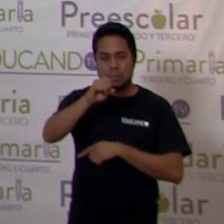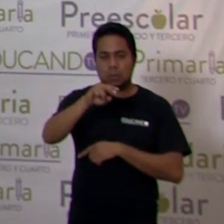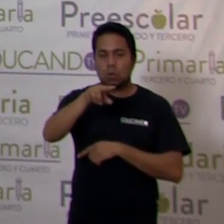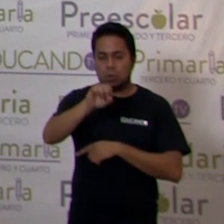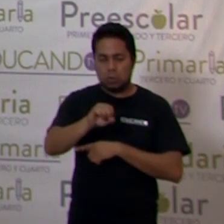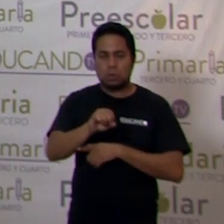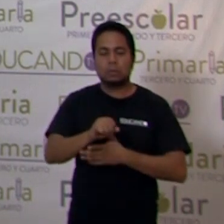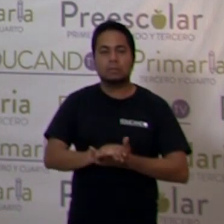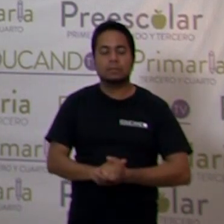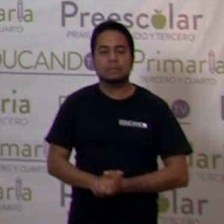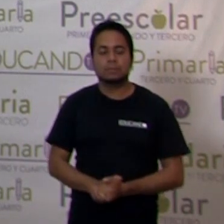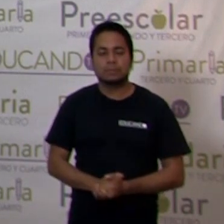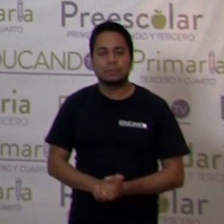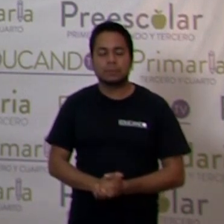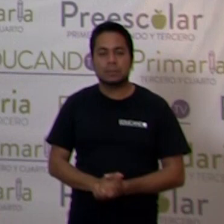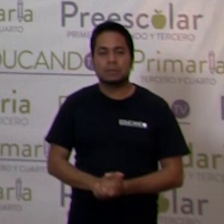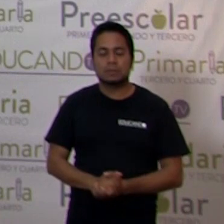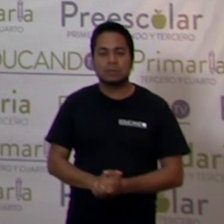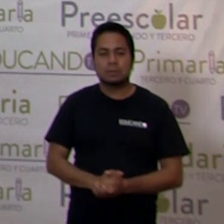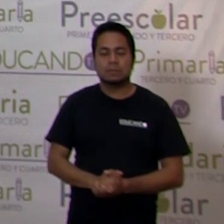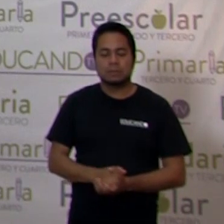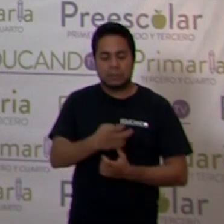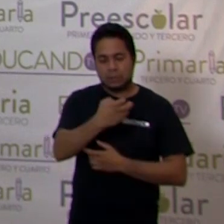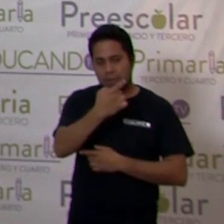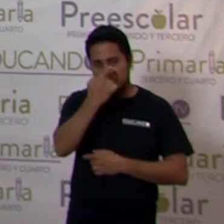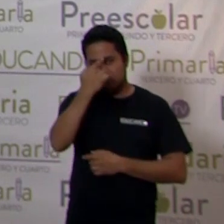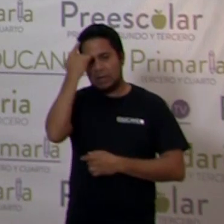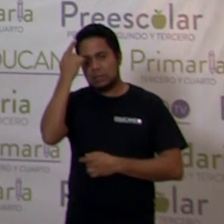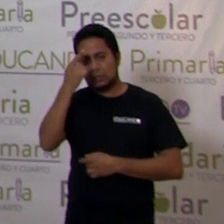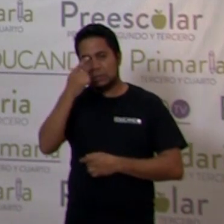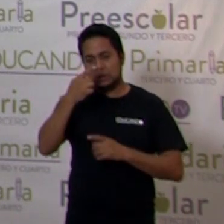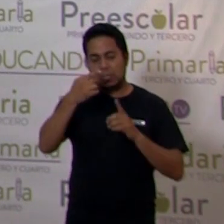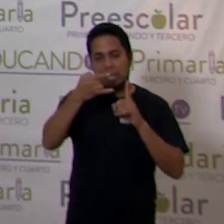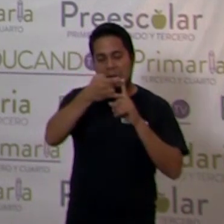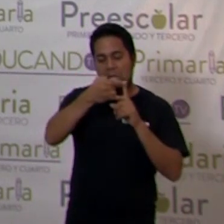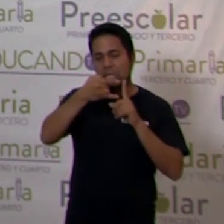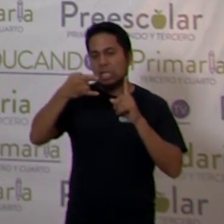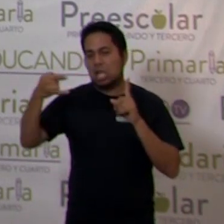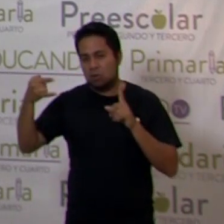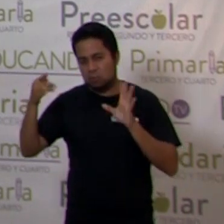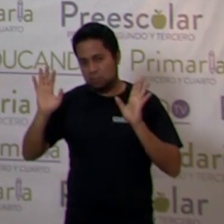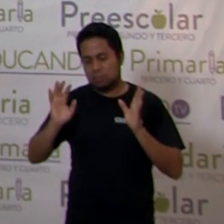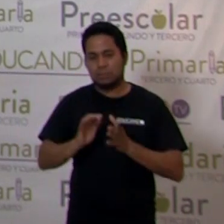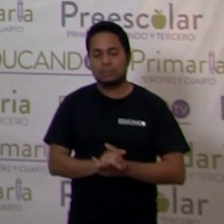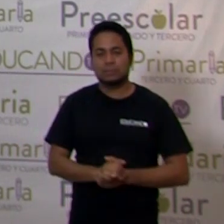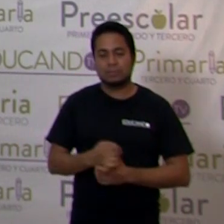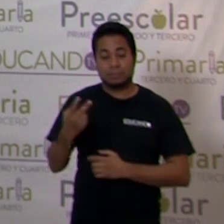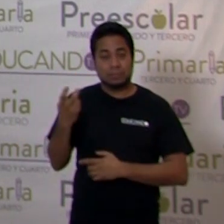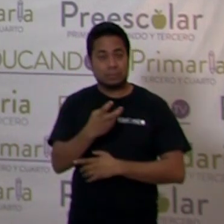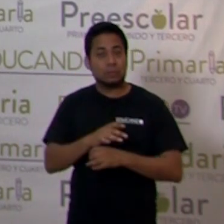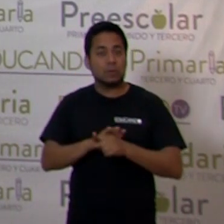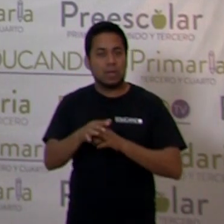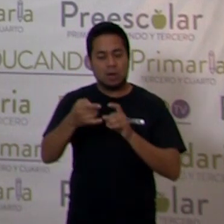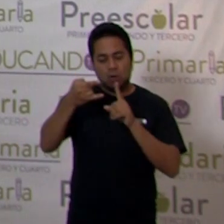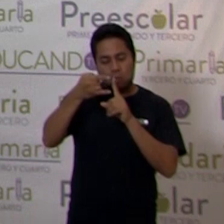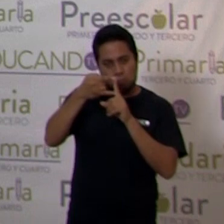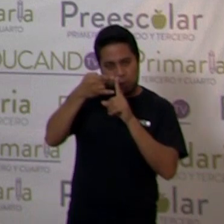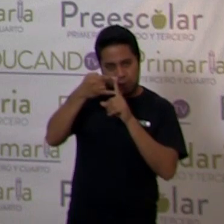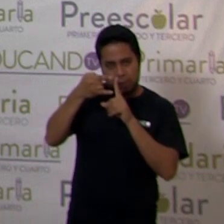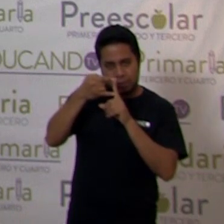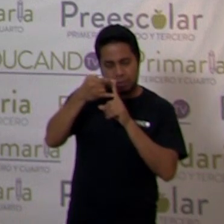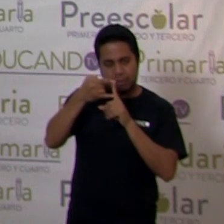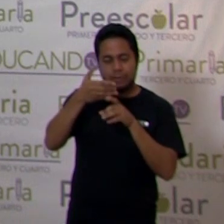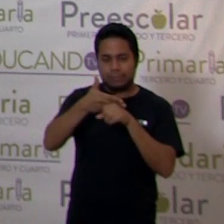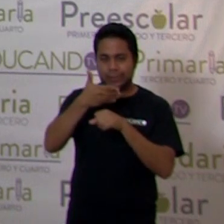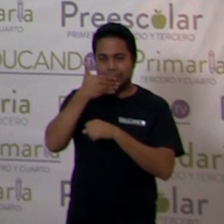hexágono eso es superfácil rectángulo a ver y ese cuadrado